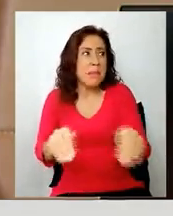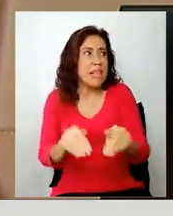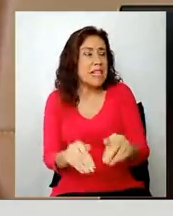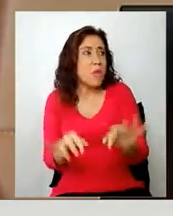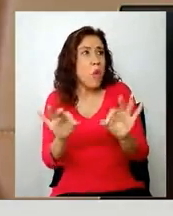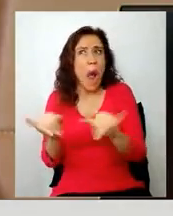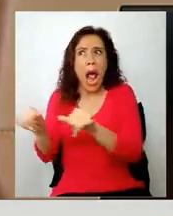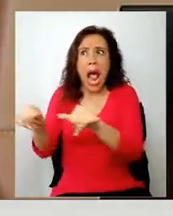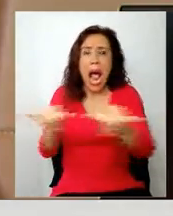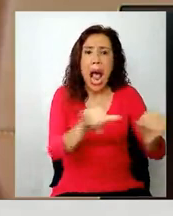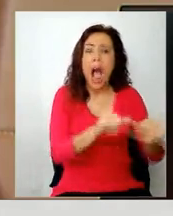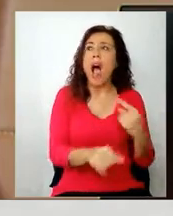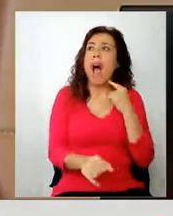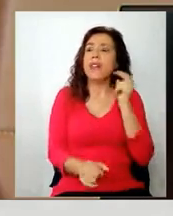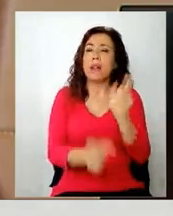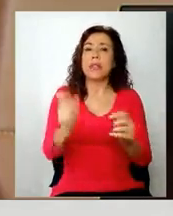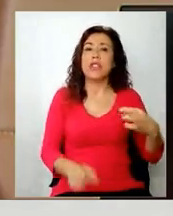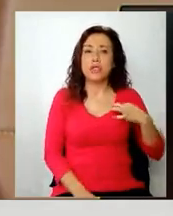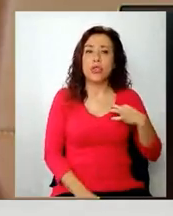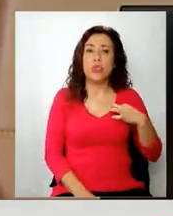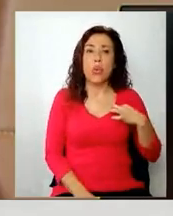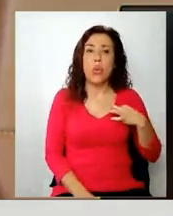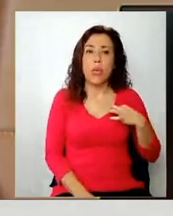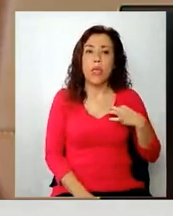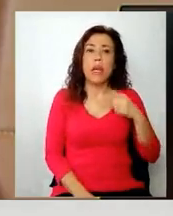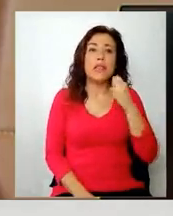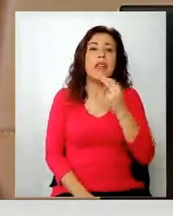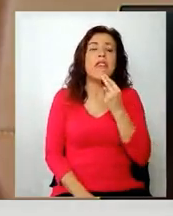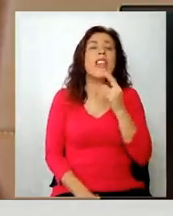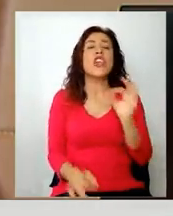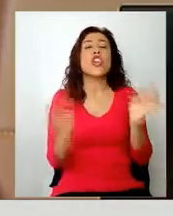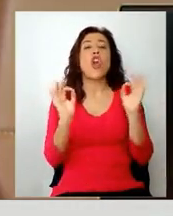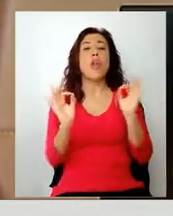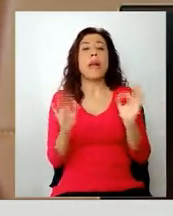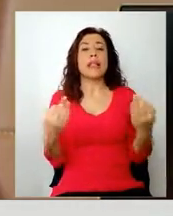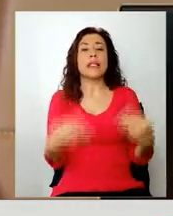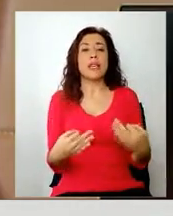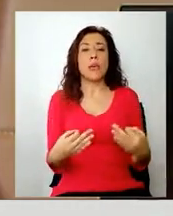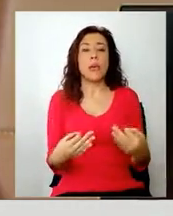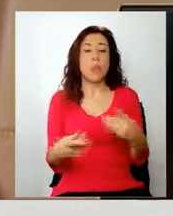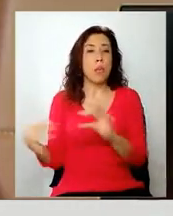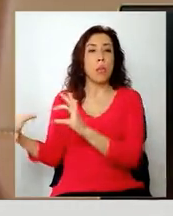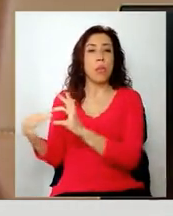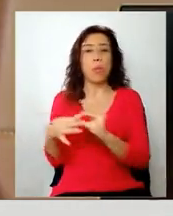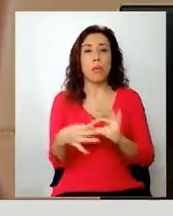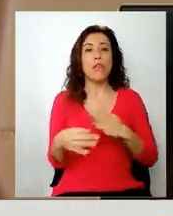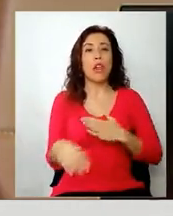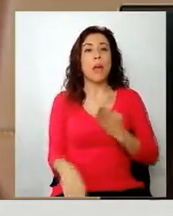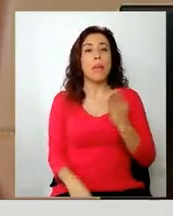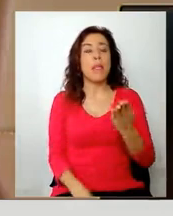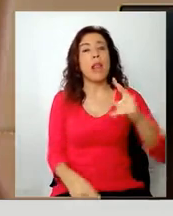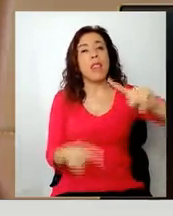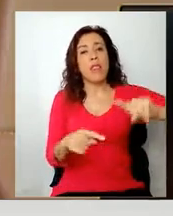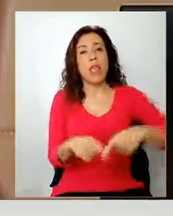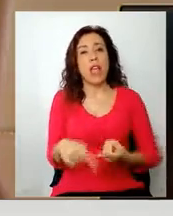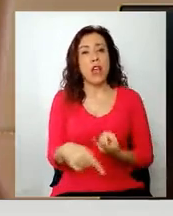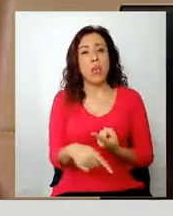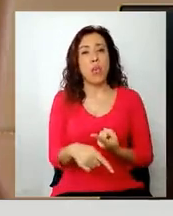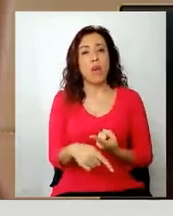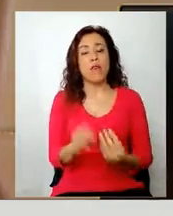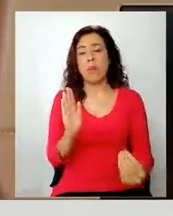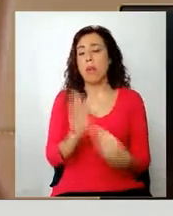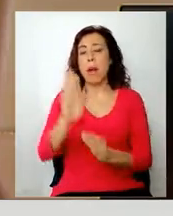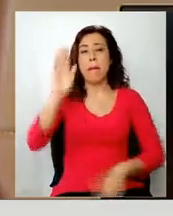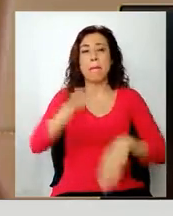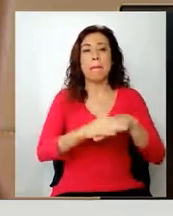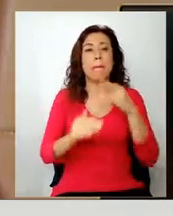la ciudadanía en todo lo que implica vivir con normalidad seguridad por eso motivo Solicito una vez más que se coloque sumo urgencia al proyecto